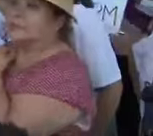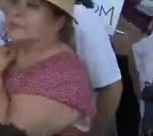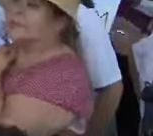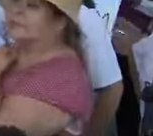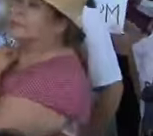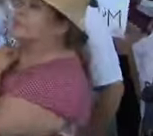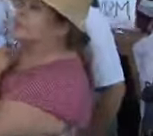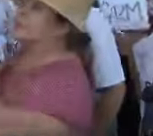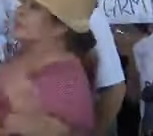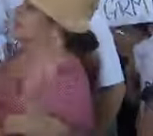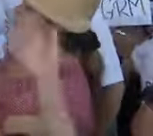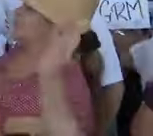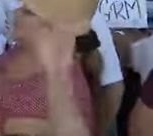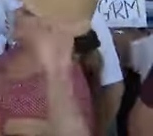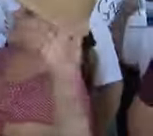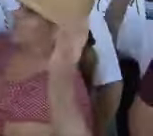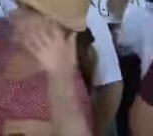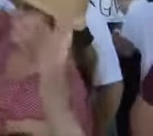quiere?